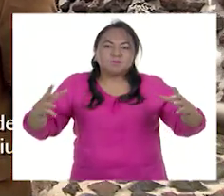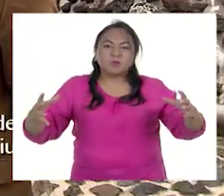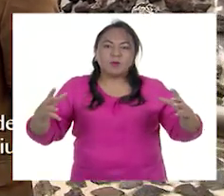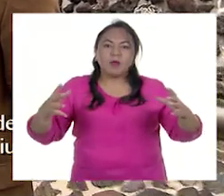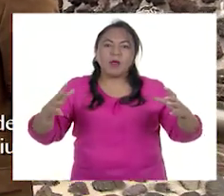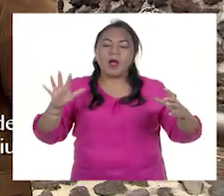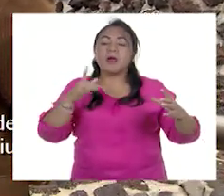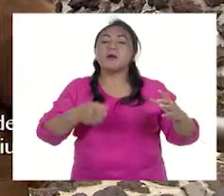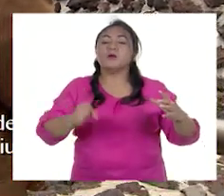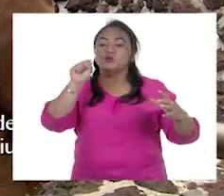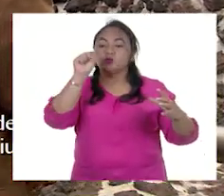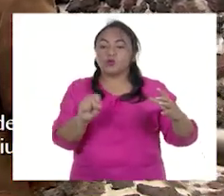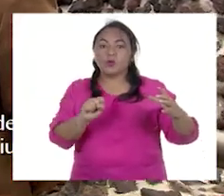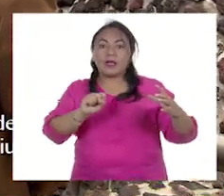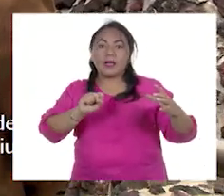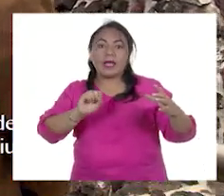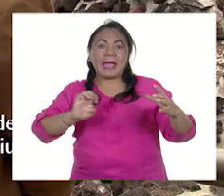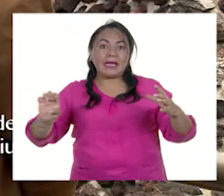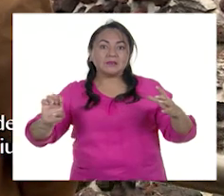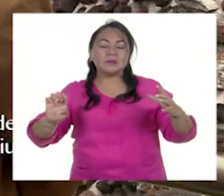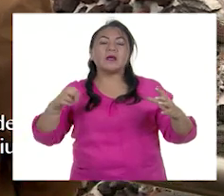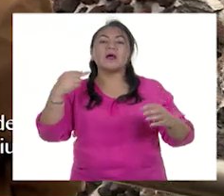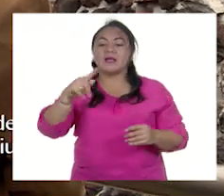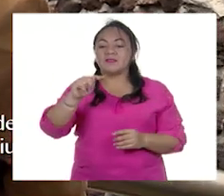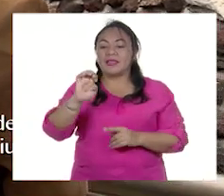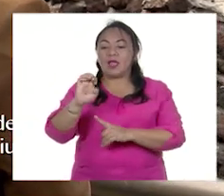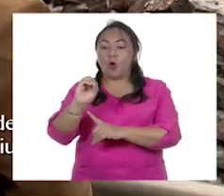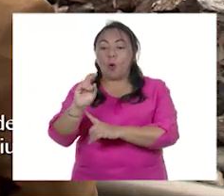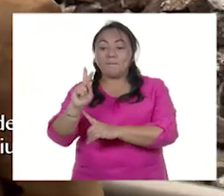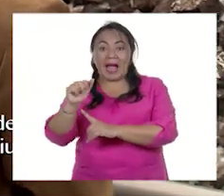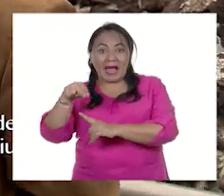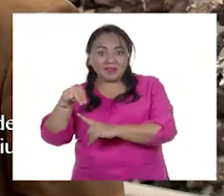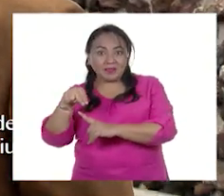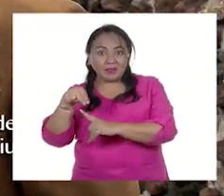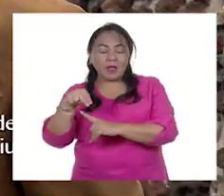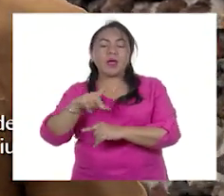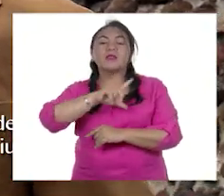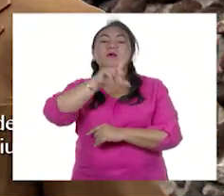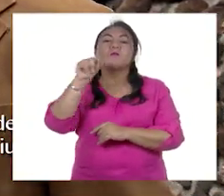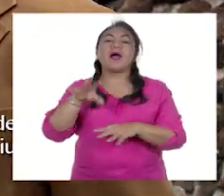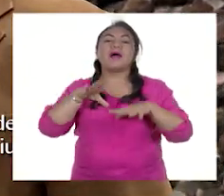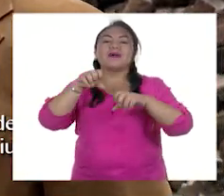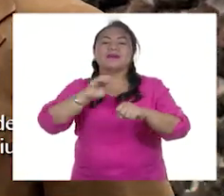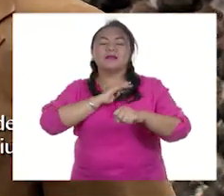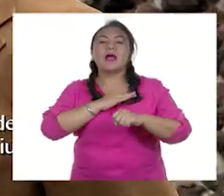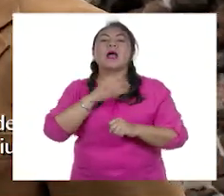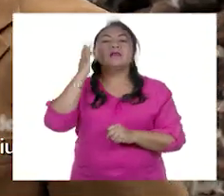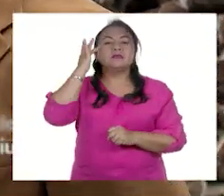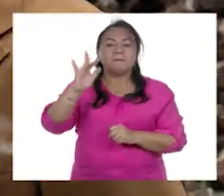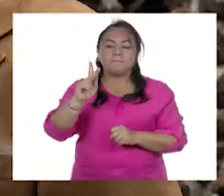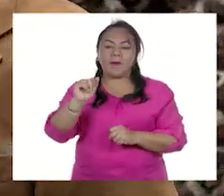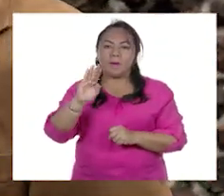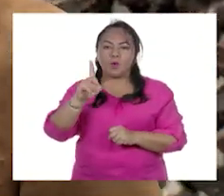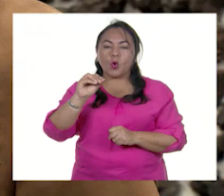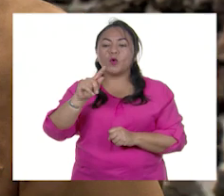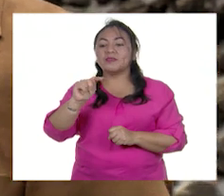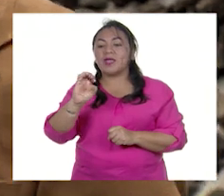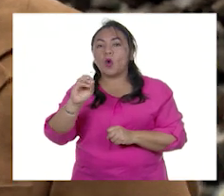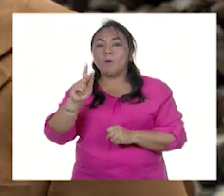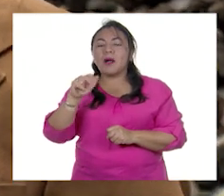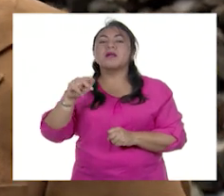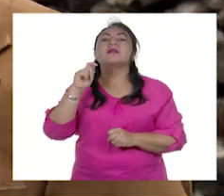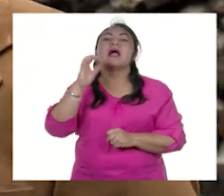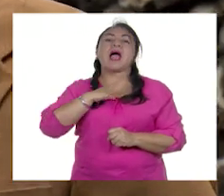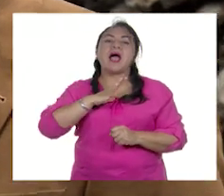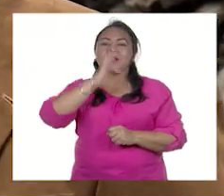parcialidad sureste de la ciudad, que se llamó Teopan, y ya en época colonial San Pablo Teopan, y que es donde está la iglesia de San